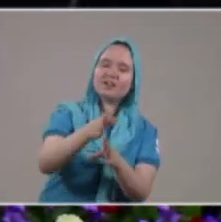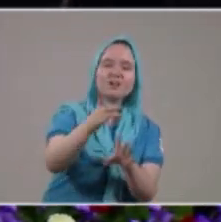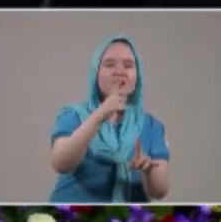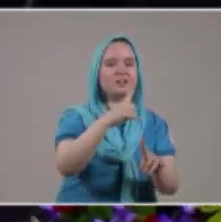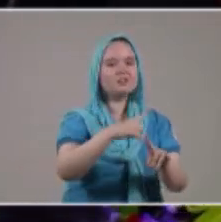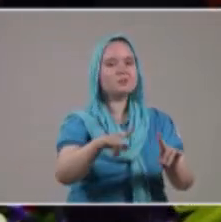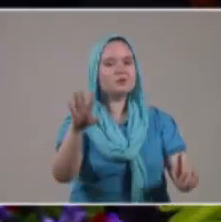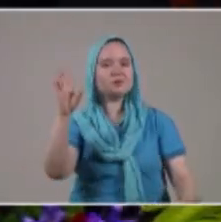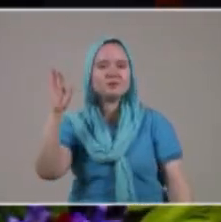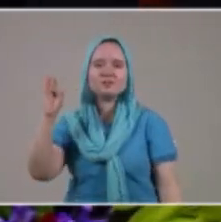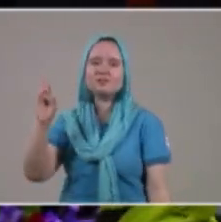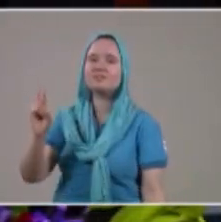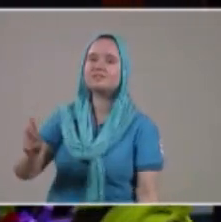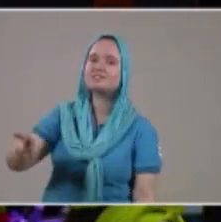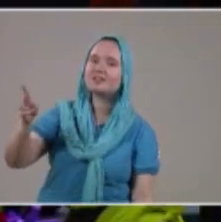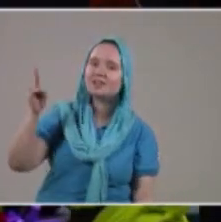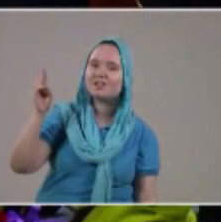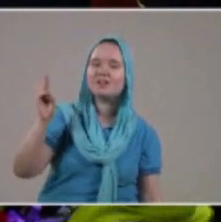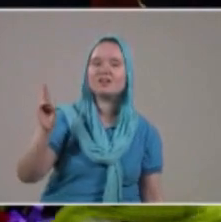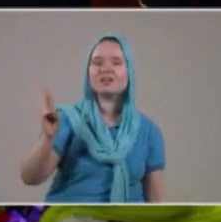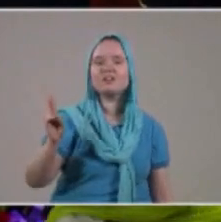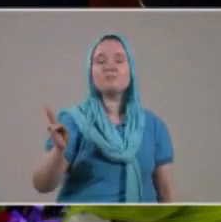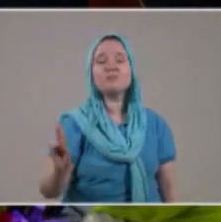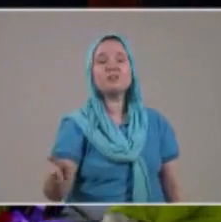Aquí vienen unos niños también, gloria a Dios.